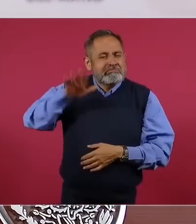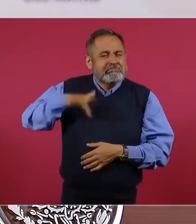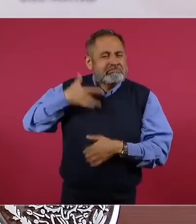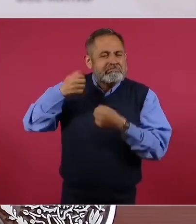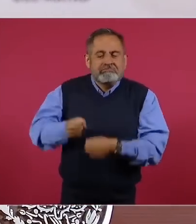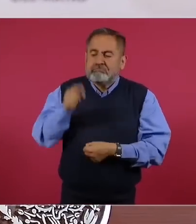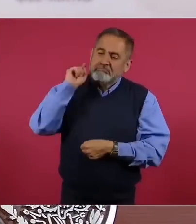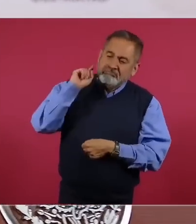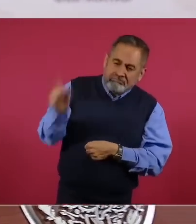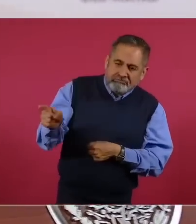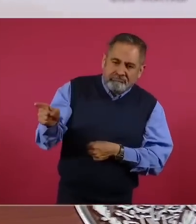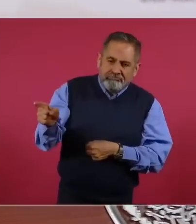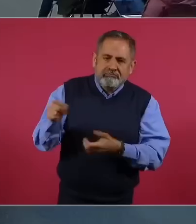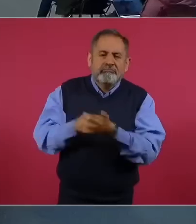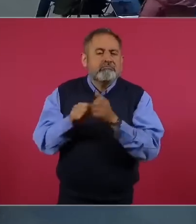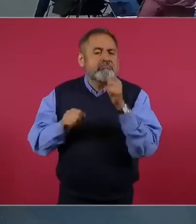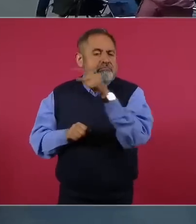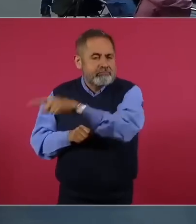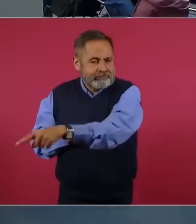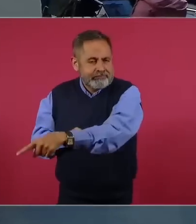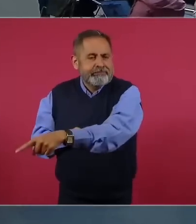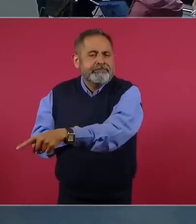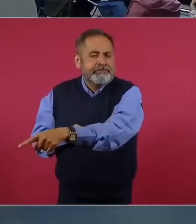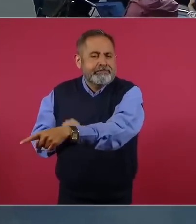es que haya sido